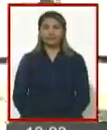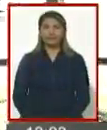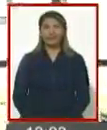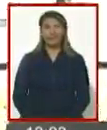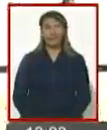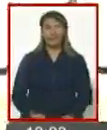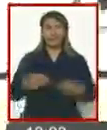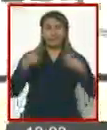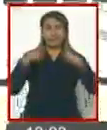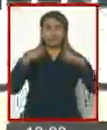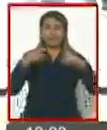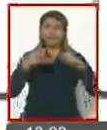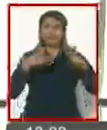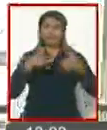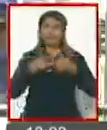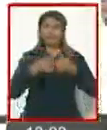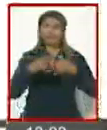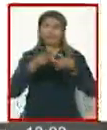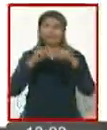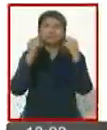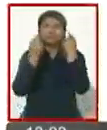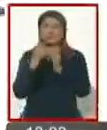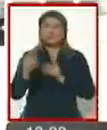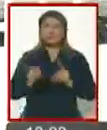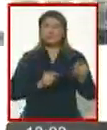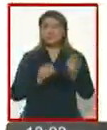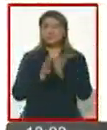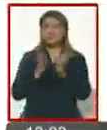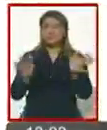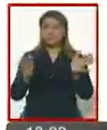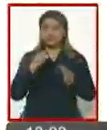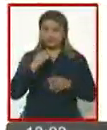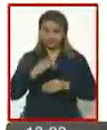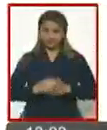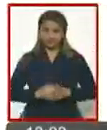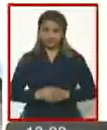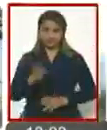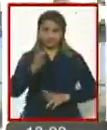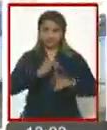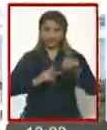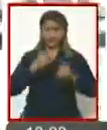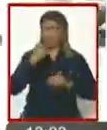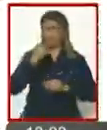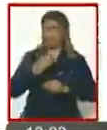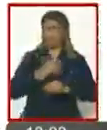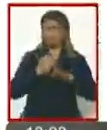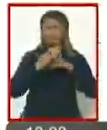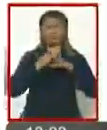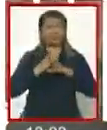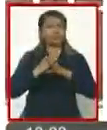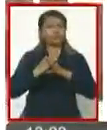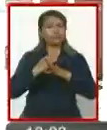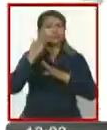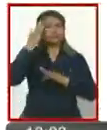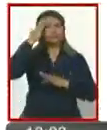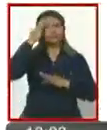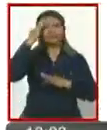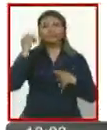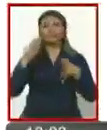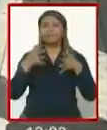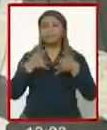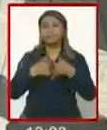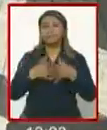Y ante el anuncio de bloqueos por parte del sector de transporte público en la ciudad, la población ha manifestado su rechazo a esta medida de